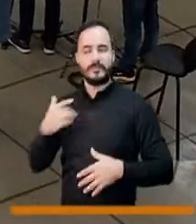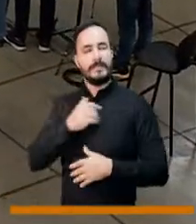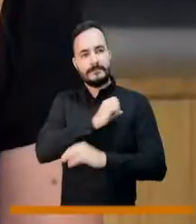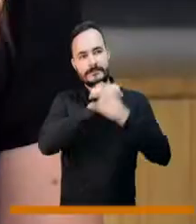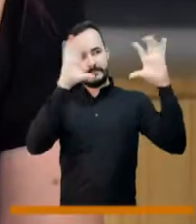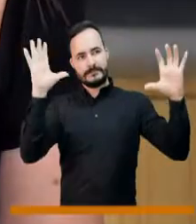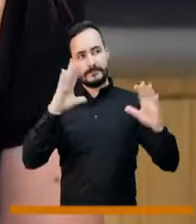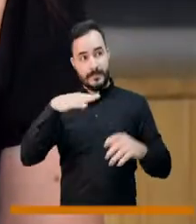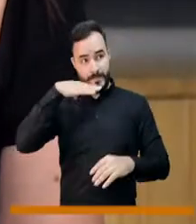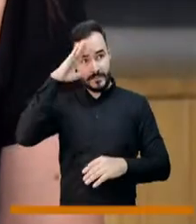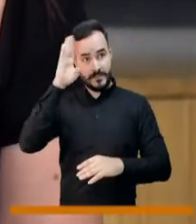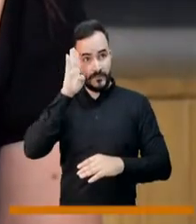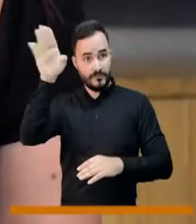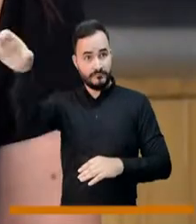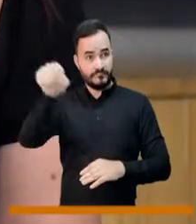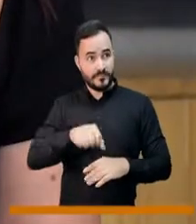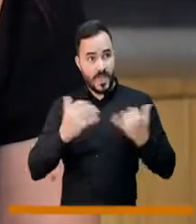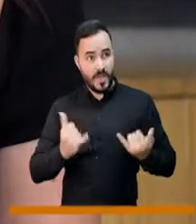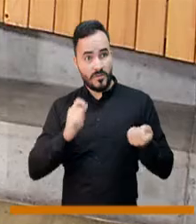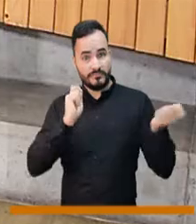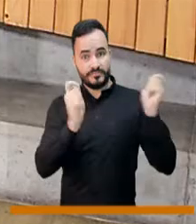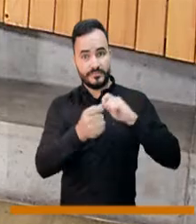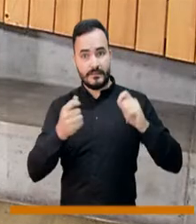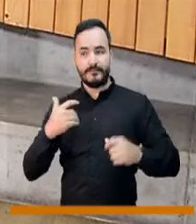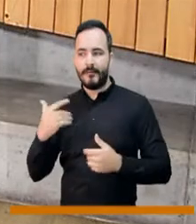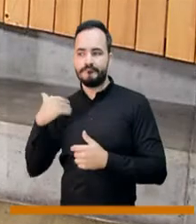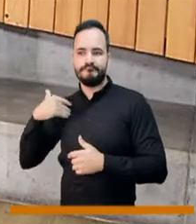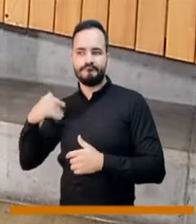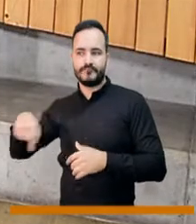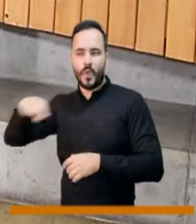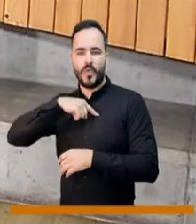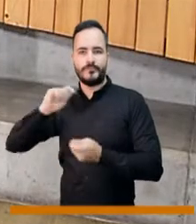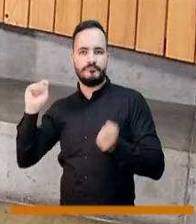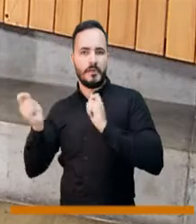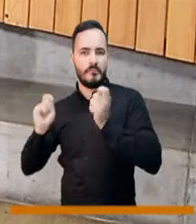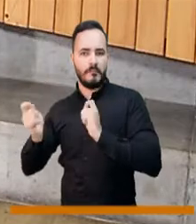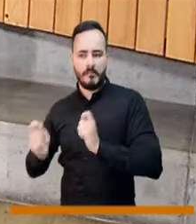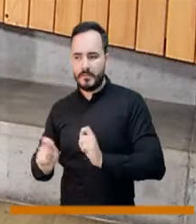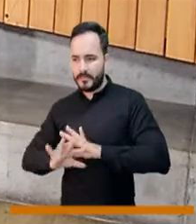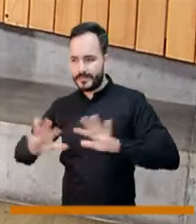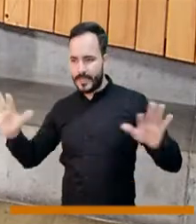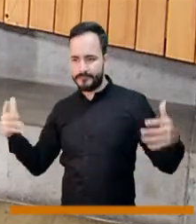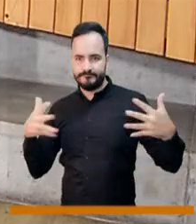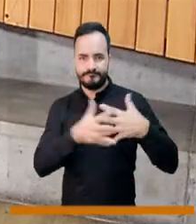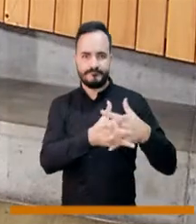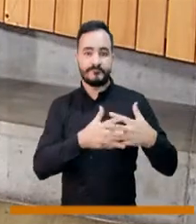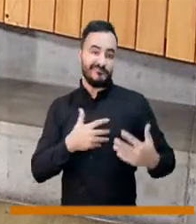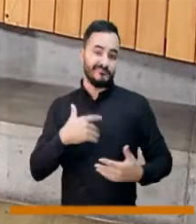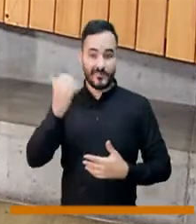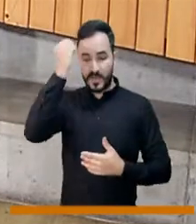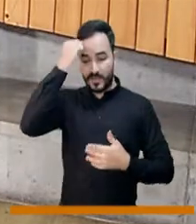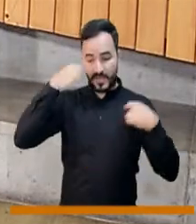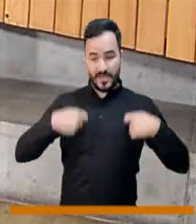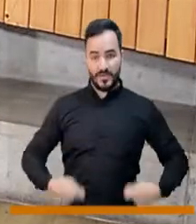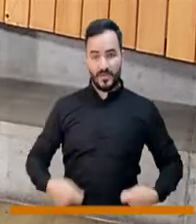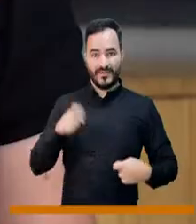cabo esa Medellín futuro con la que todos soñamos. Una Medellín donde el maestro es el